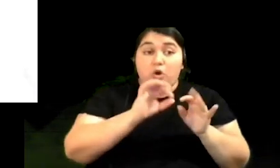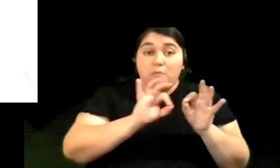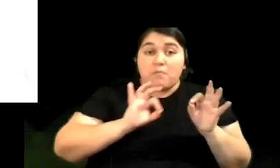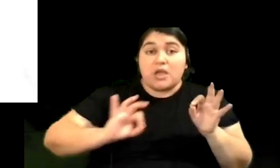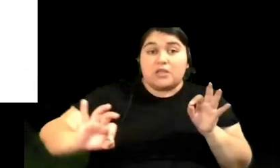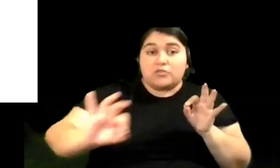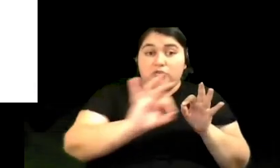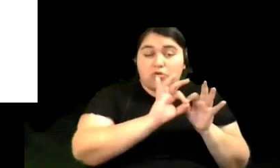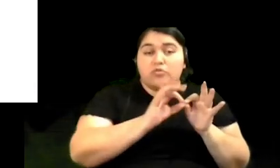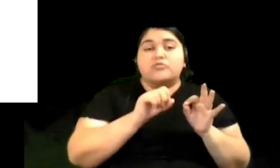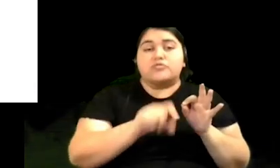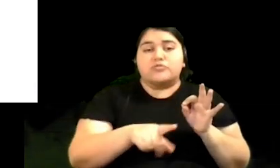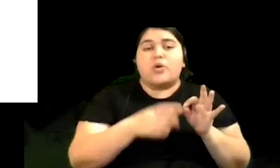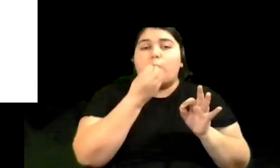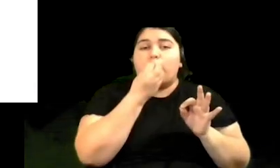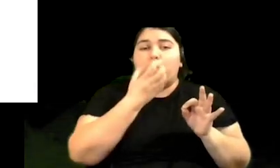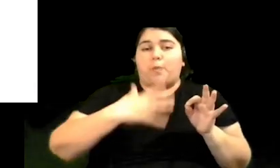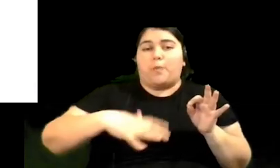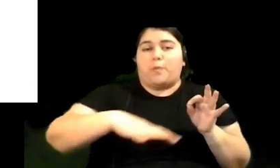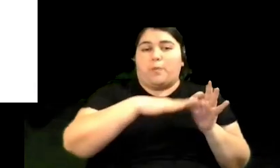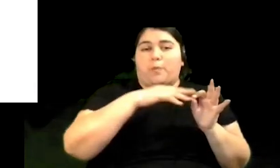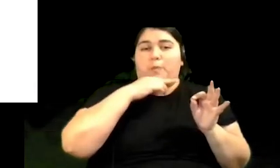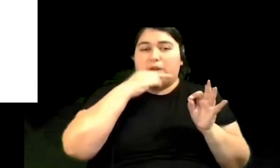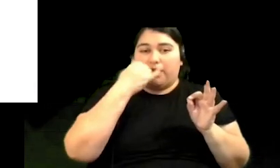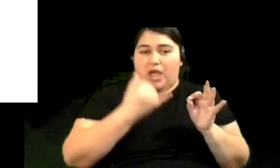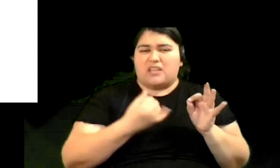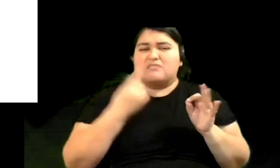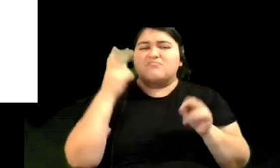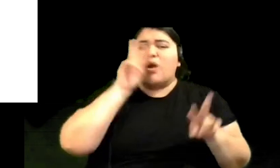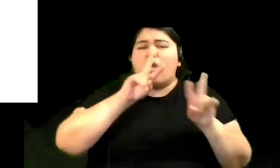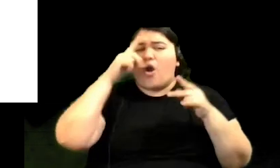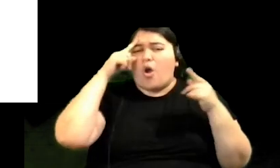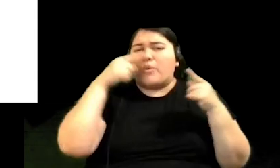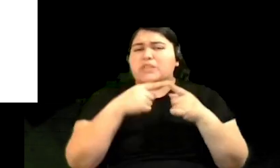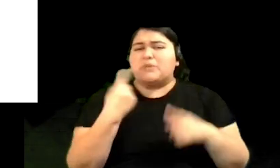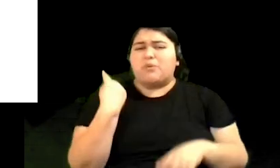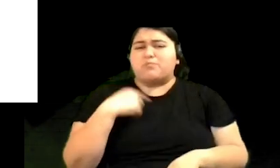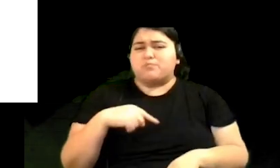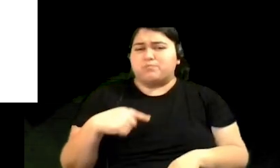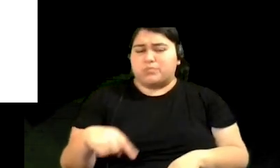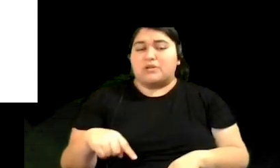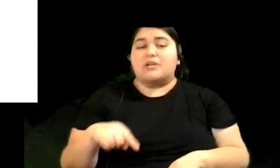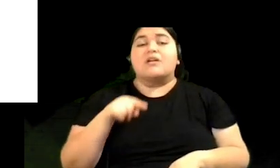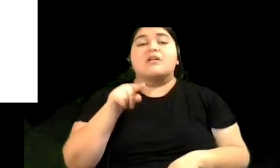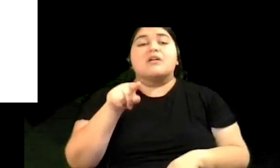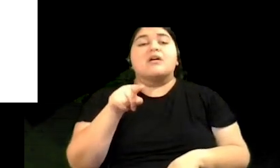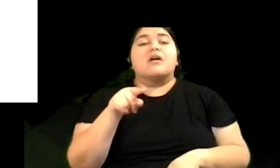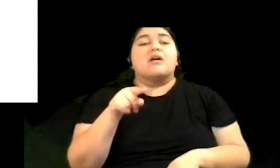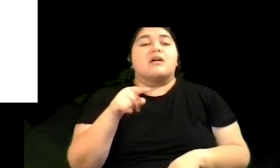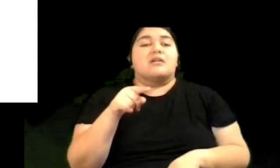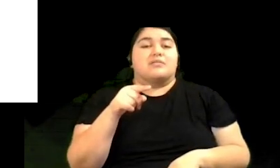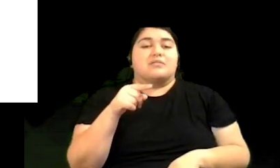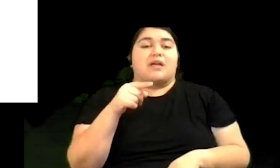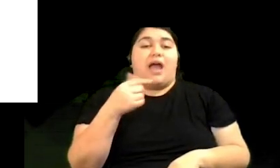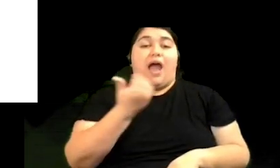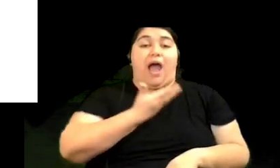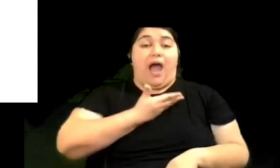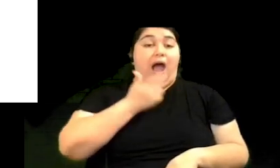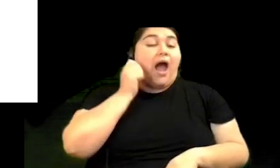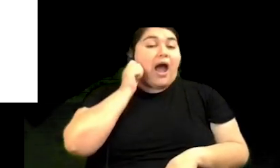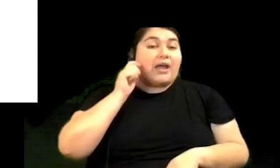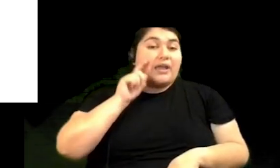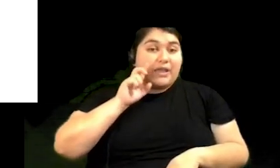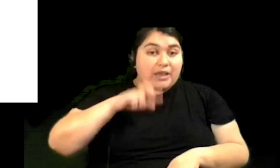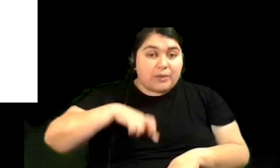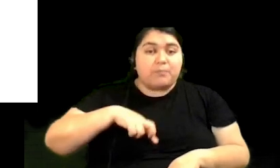público verde. ¿Y qué es lo que busca terrazas verdes? La Administración de Ingresos Públicos, la AGIP, estableció